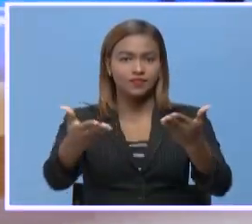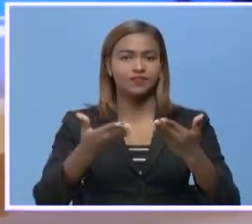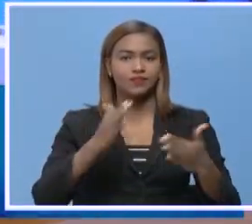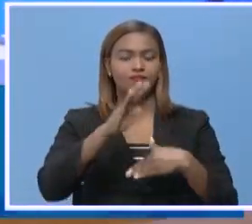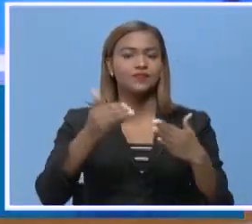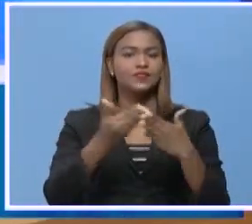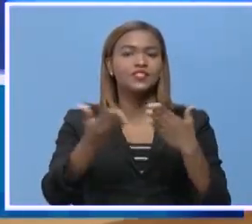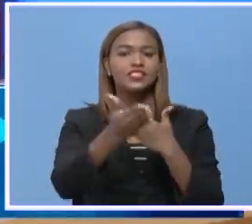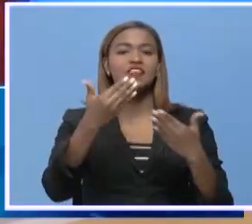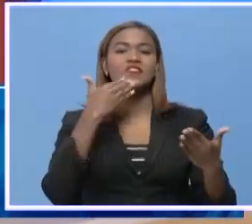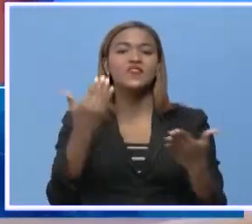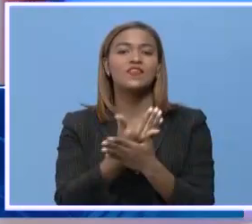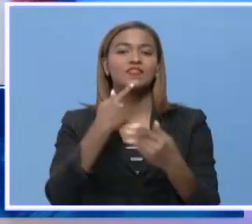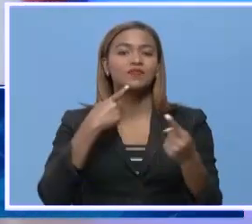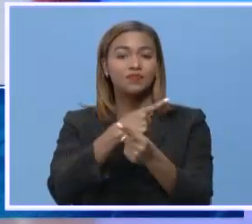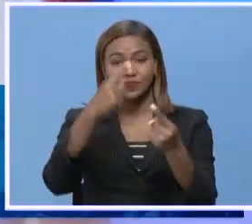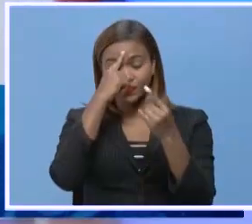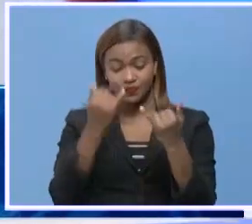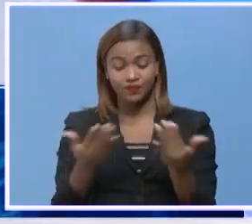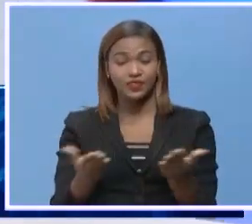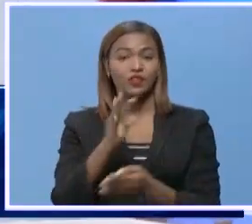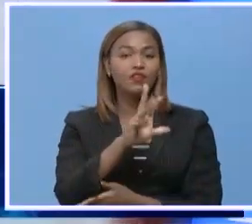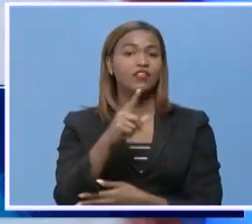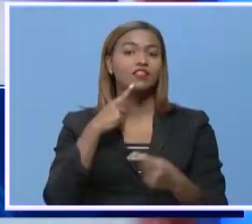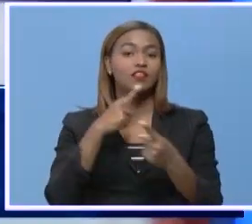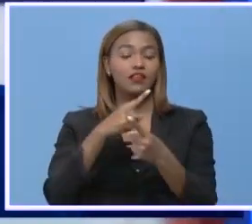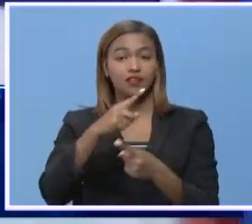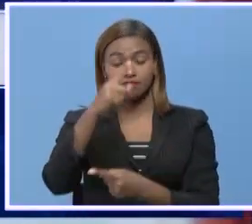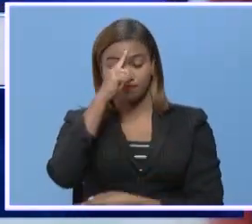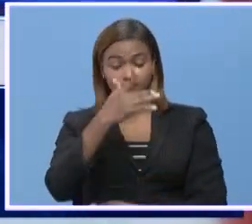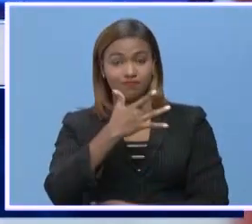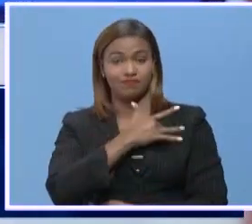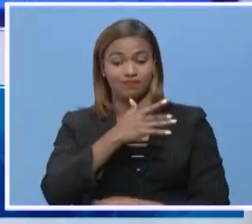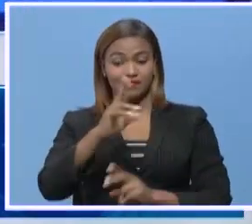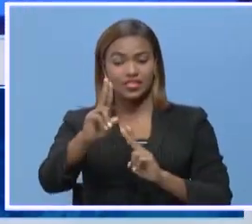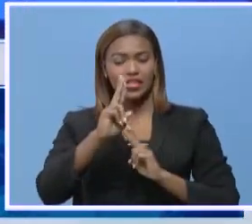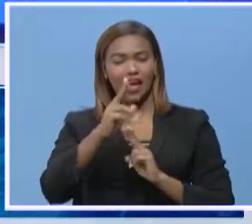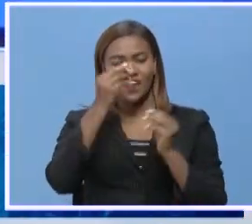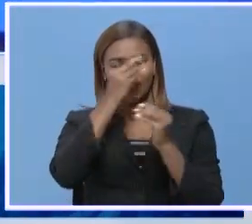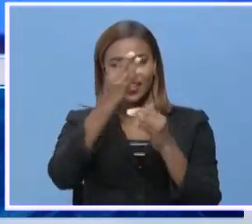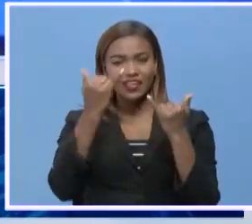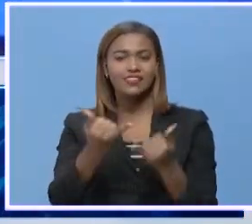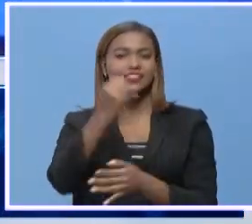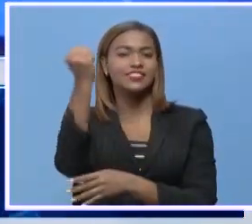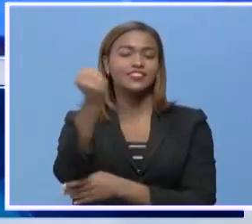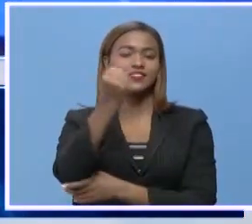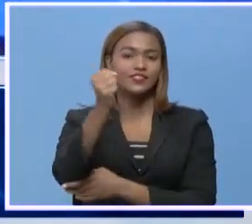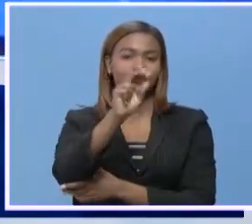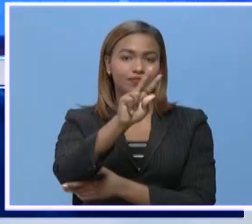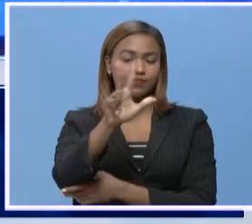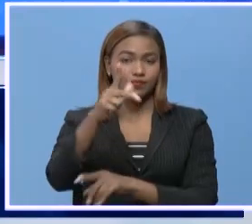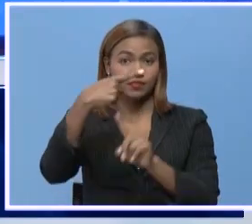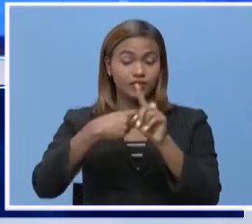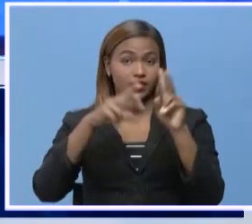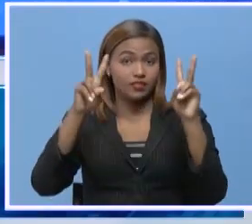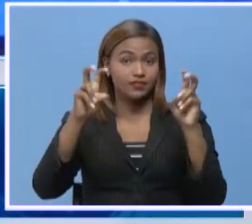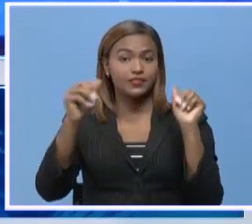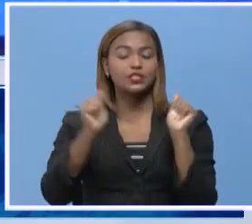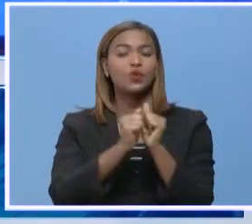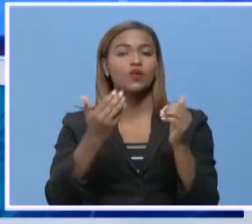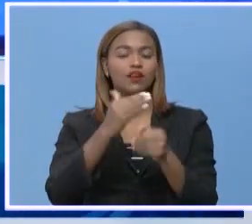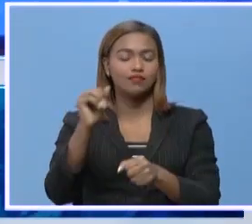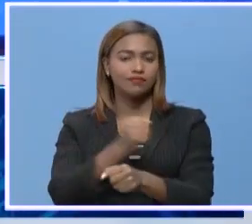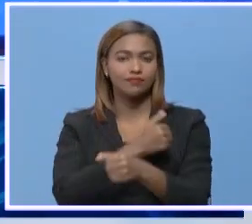Bienvenidos a una nueva entrega de 4RD Noticias. Para mí es un placer informarles en este sábado 23 de enero junto